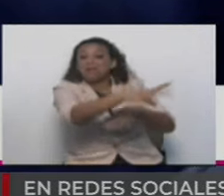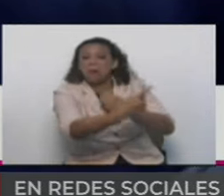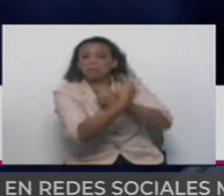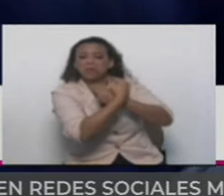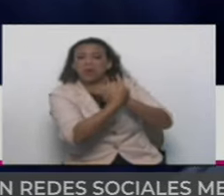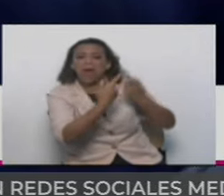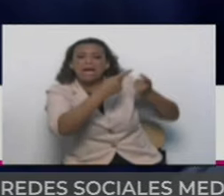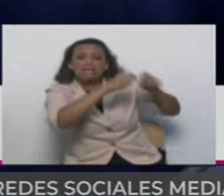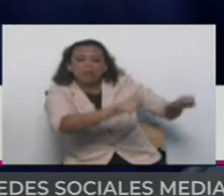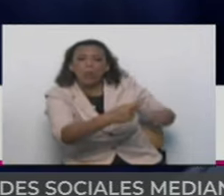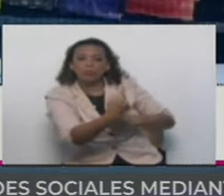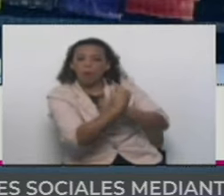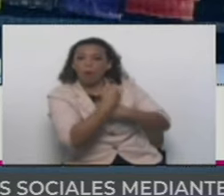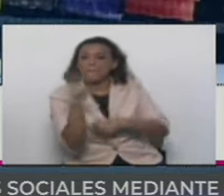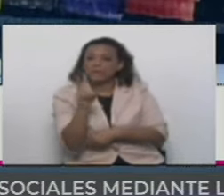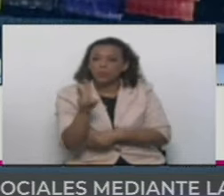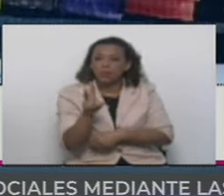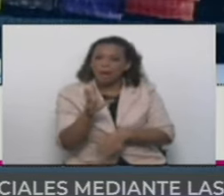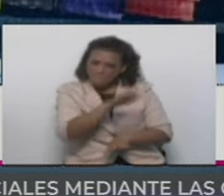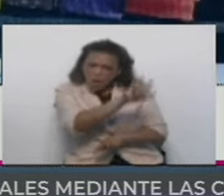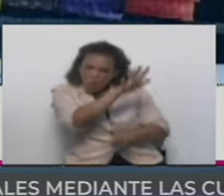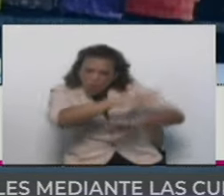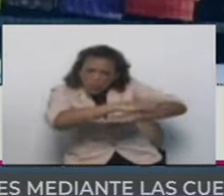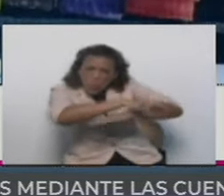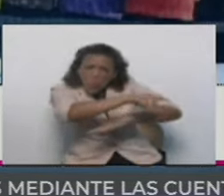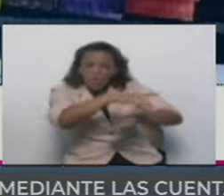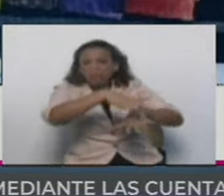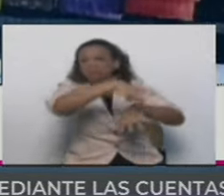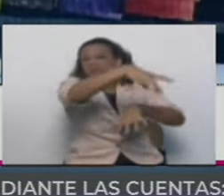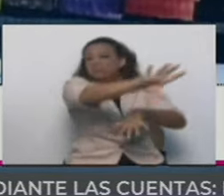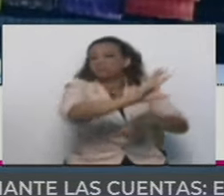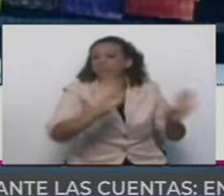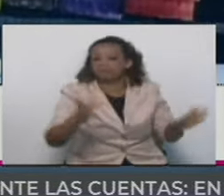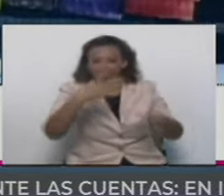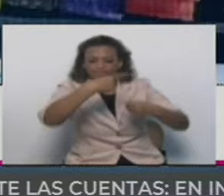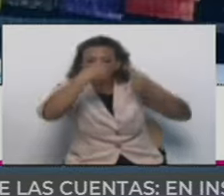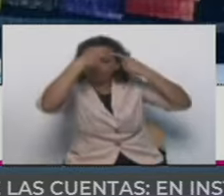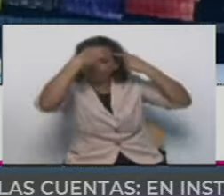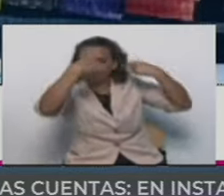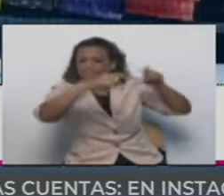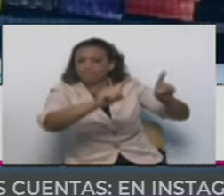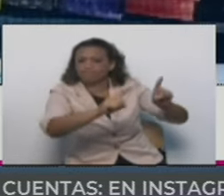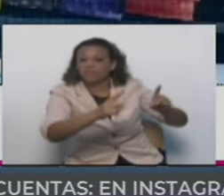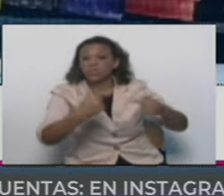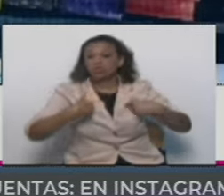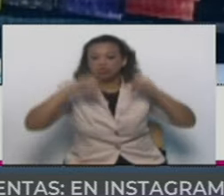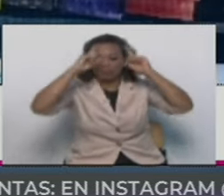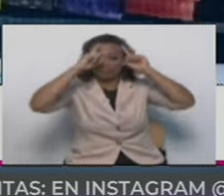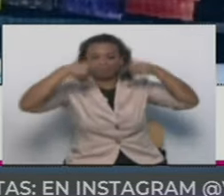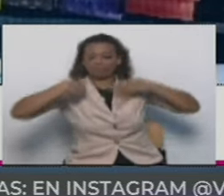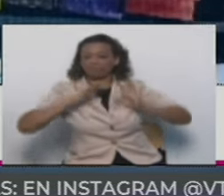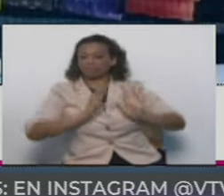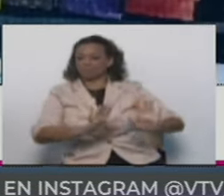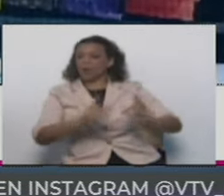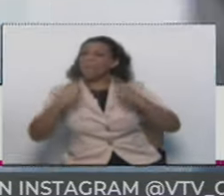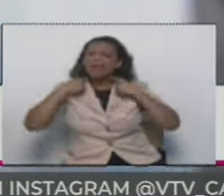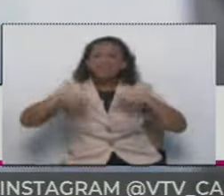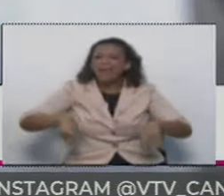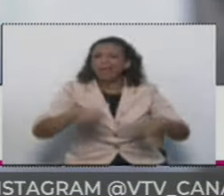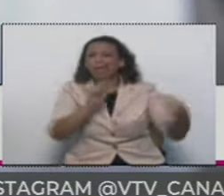ella, con su maleta Gucci, allá ellos. Y acá nosotros, no perdamos tiempo.